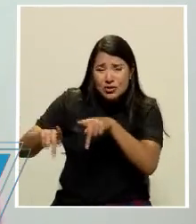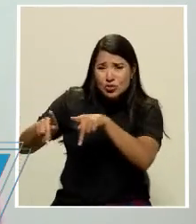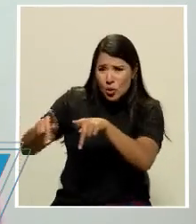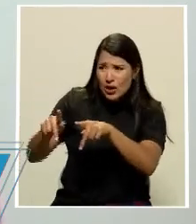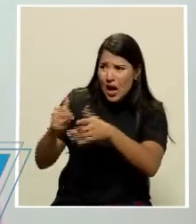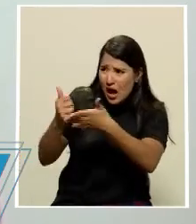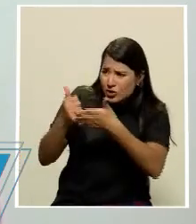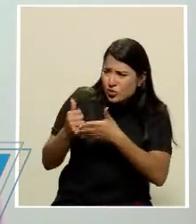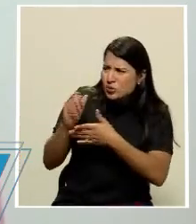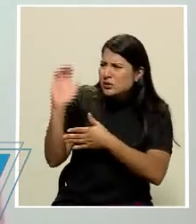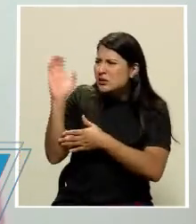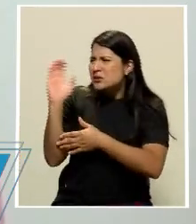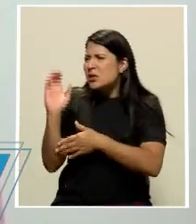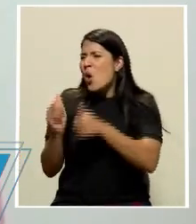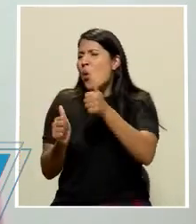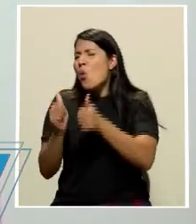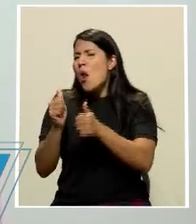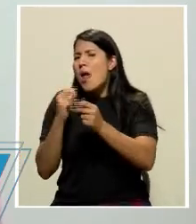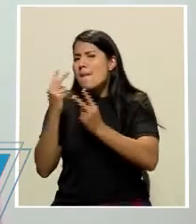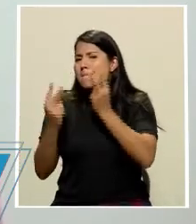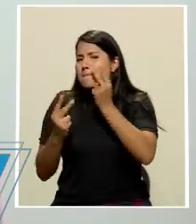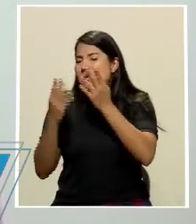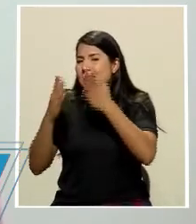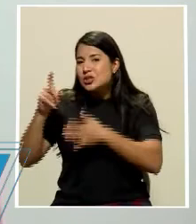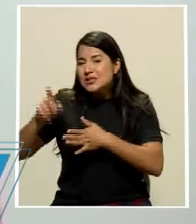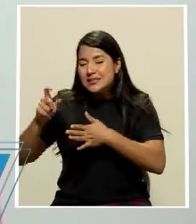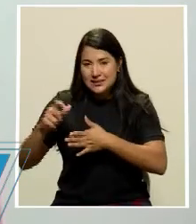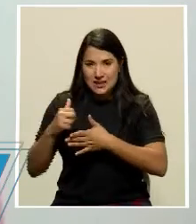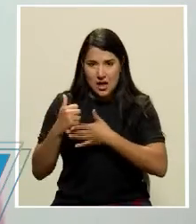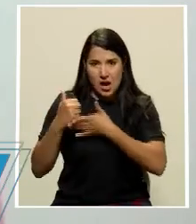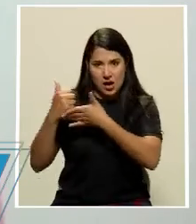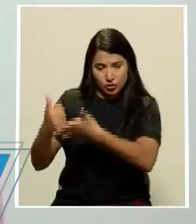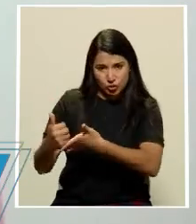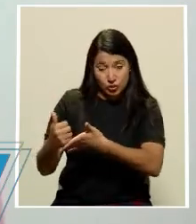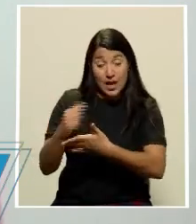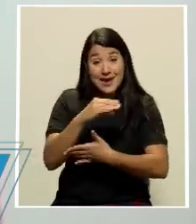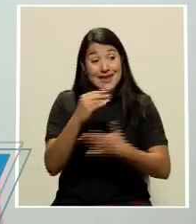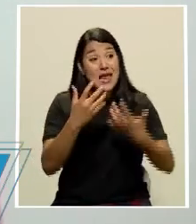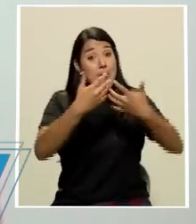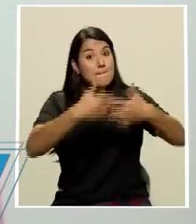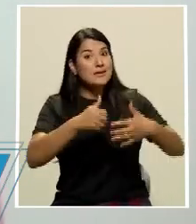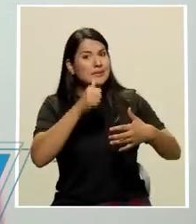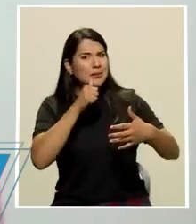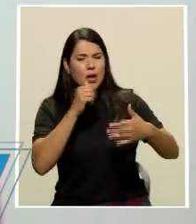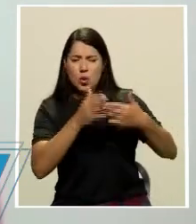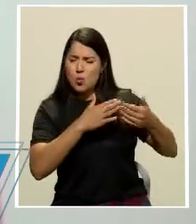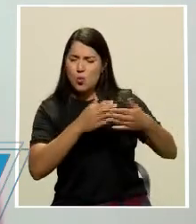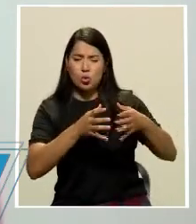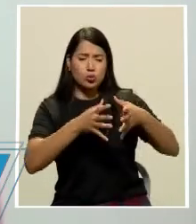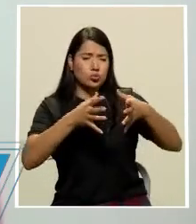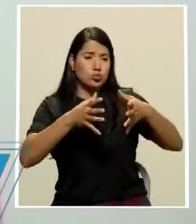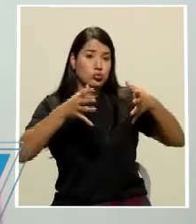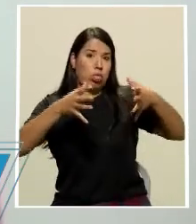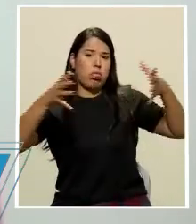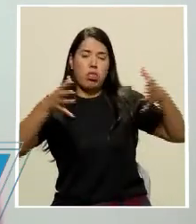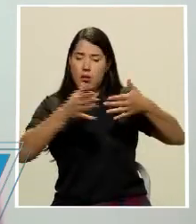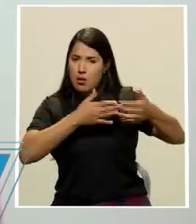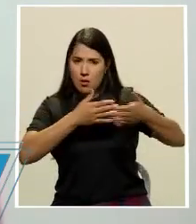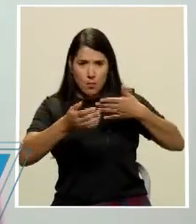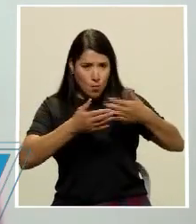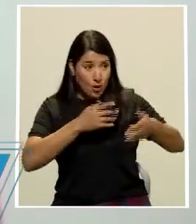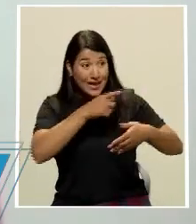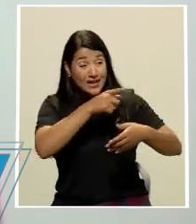problema en ese momento. Y que sean las empresas privadas, no importando el tamaño, los que se comuniquen con